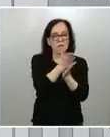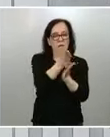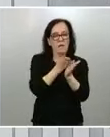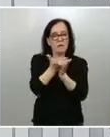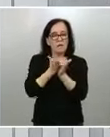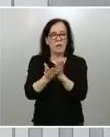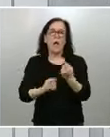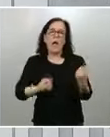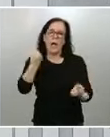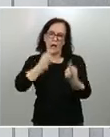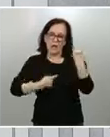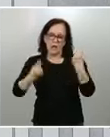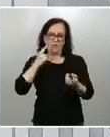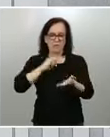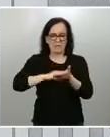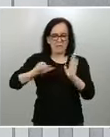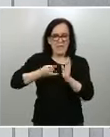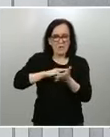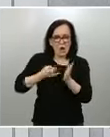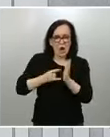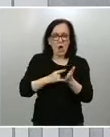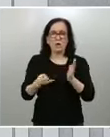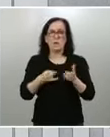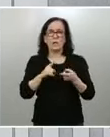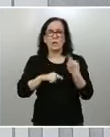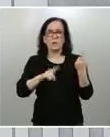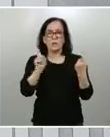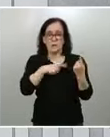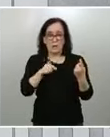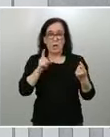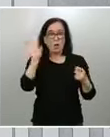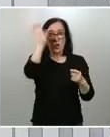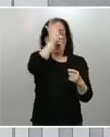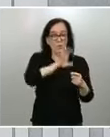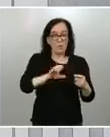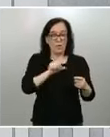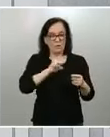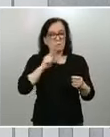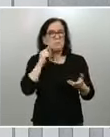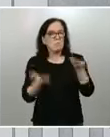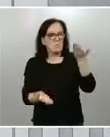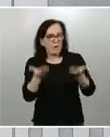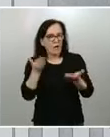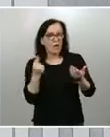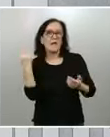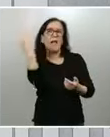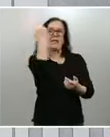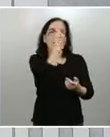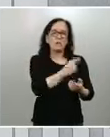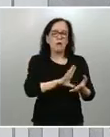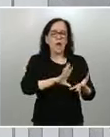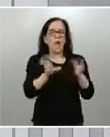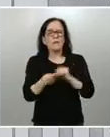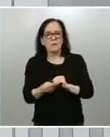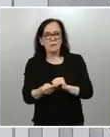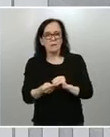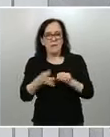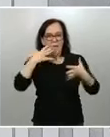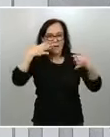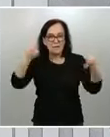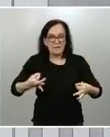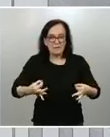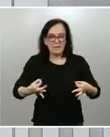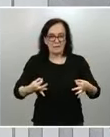tecnológicas otras no las comer ratones están valorando las cada una también adaptándolo a la realidad asistencial que tiene en su